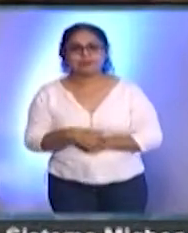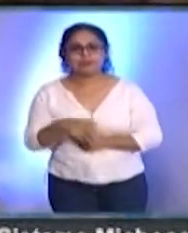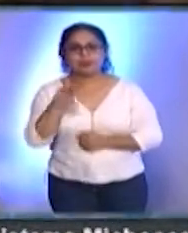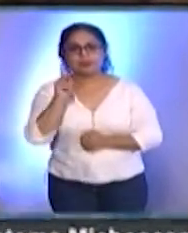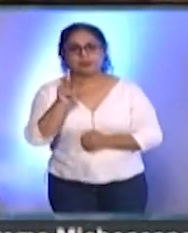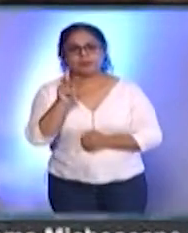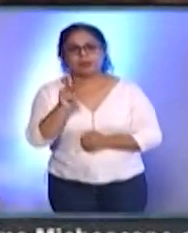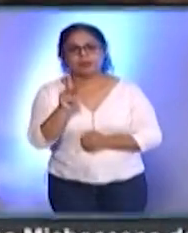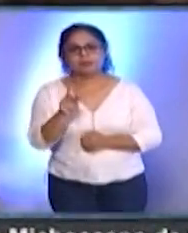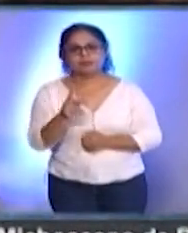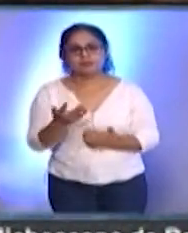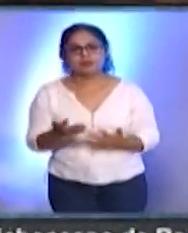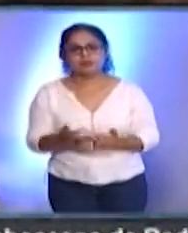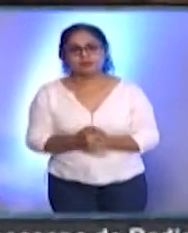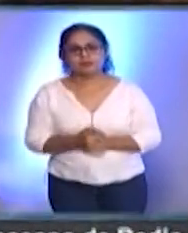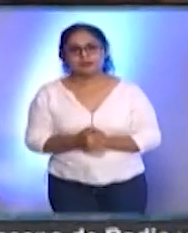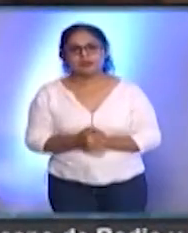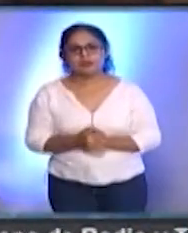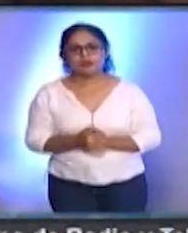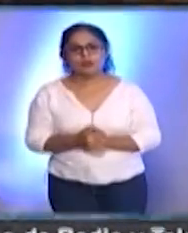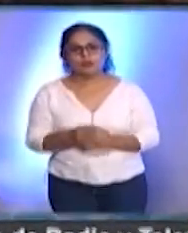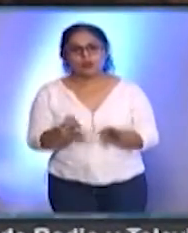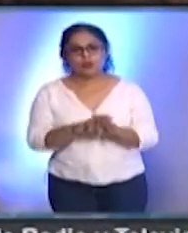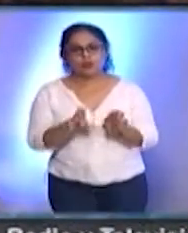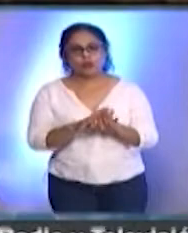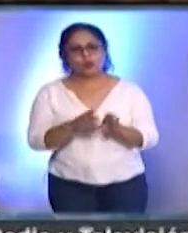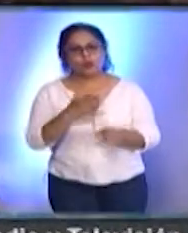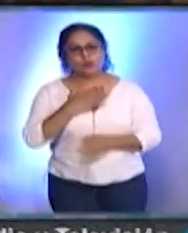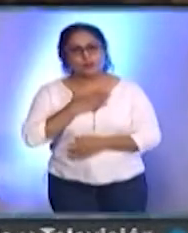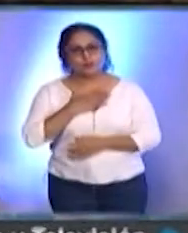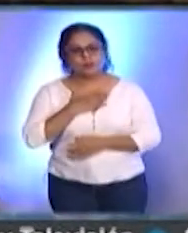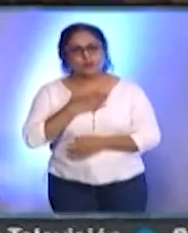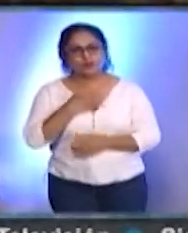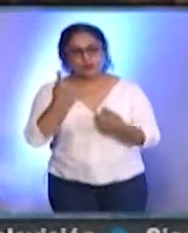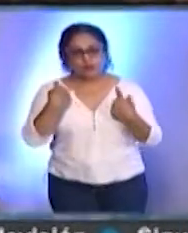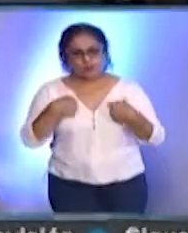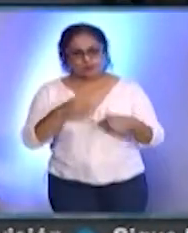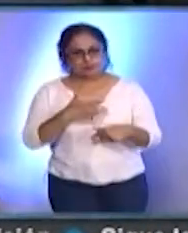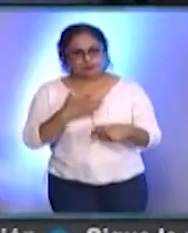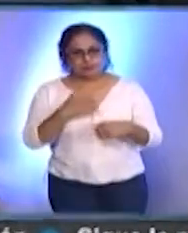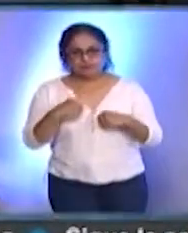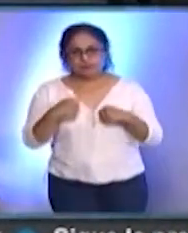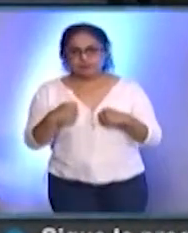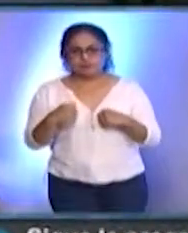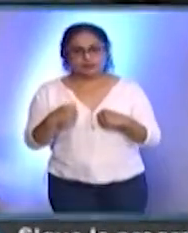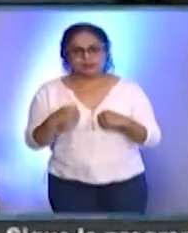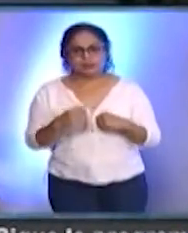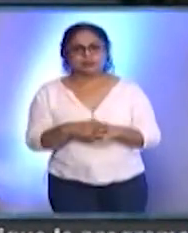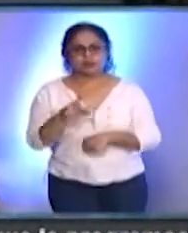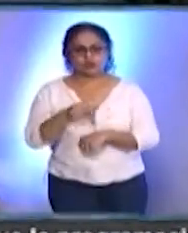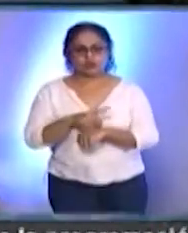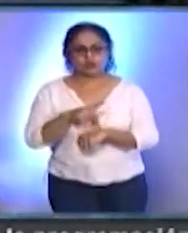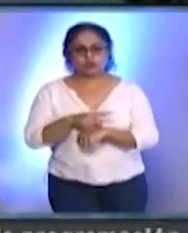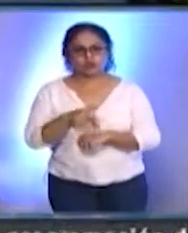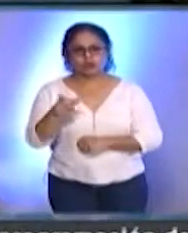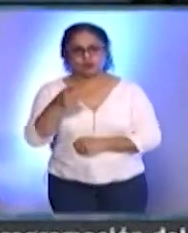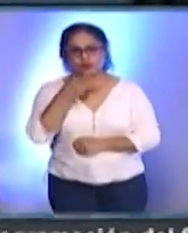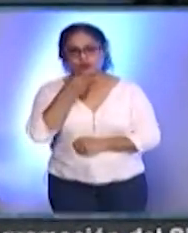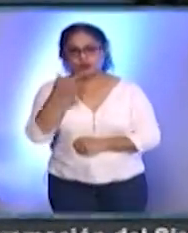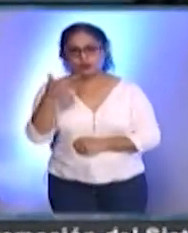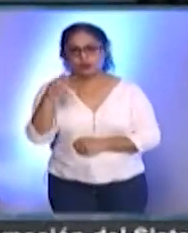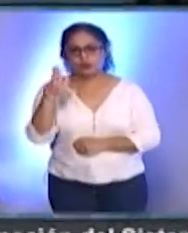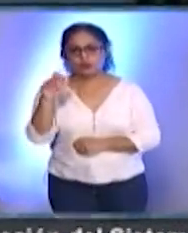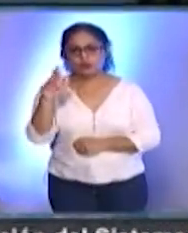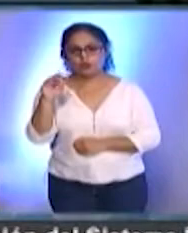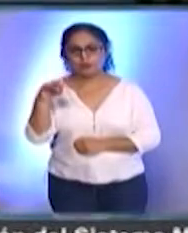que son litros de suero, de vitaminas, lo que se siente. El doctor Gumecindo García Morelos recibió